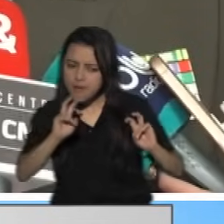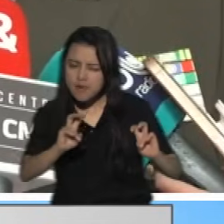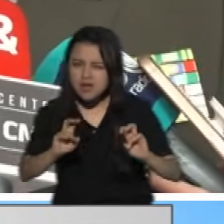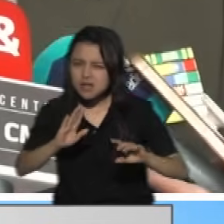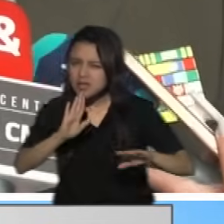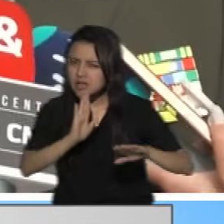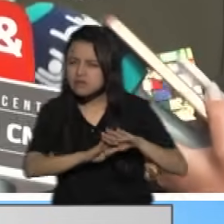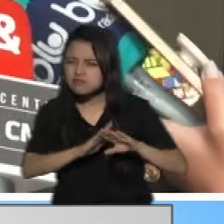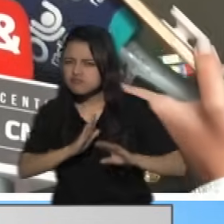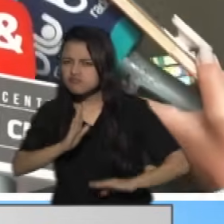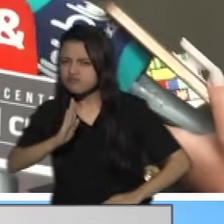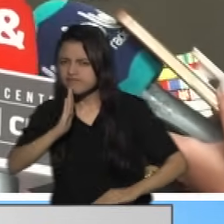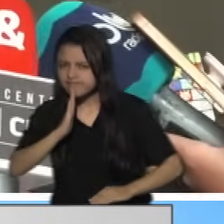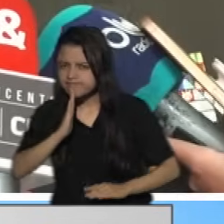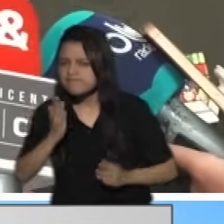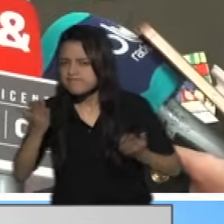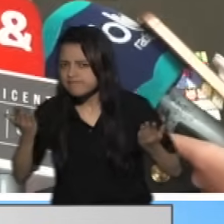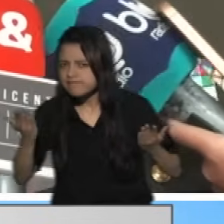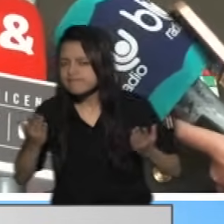este delito.